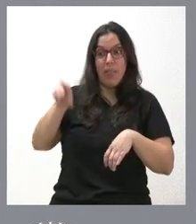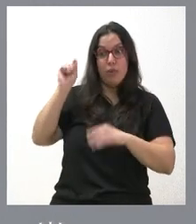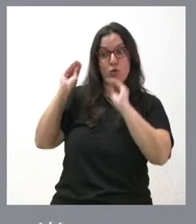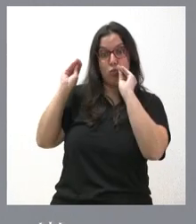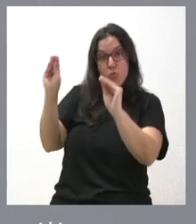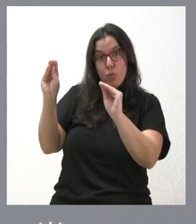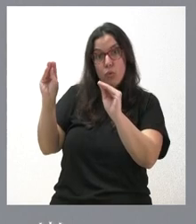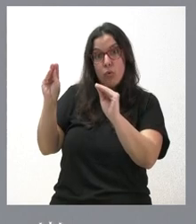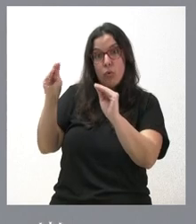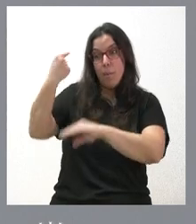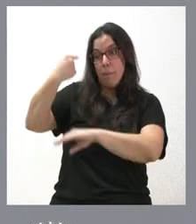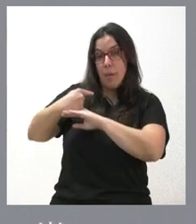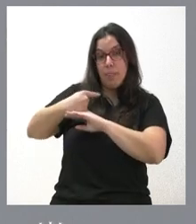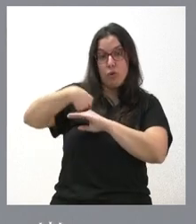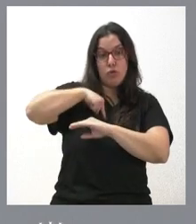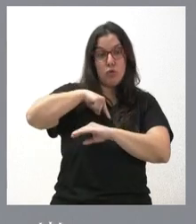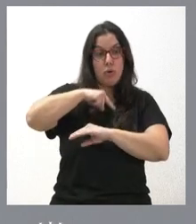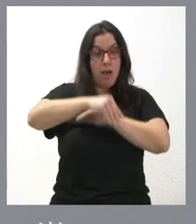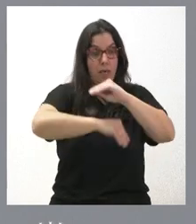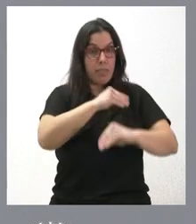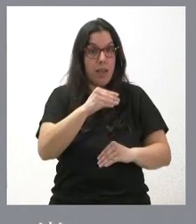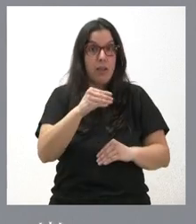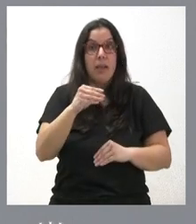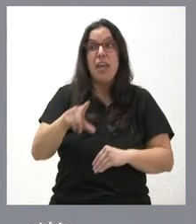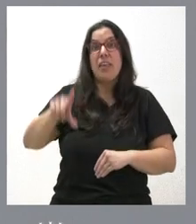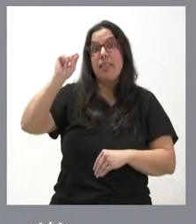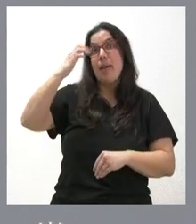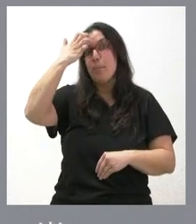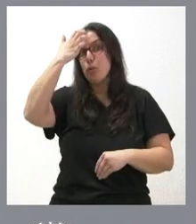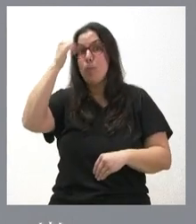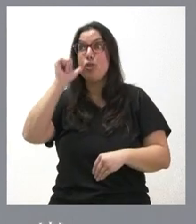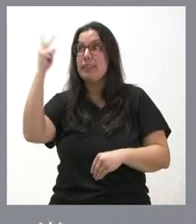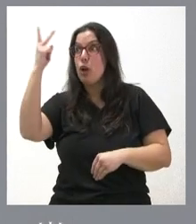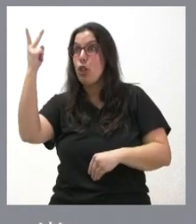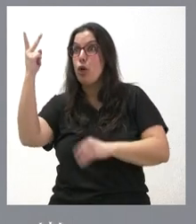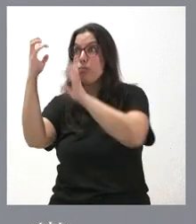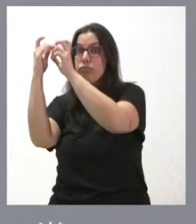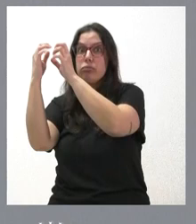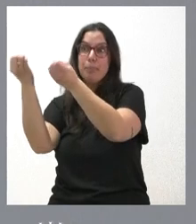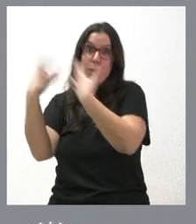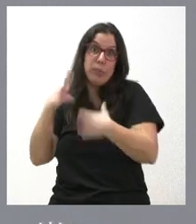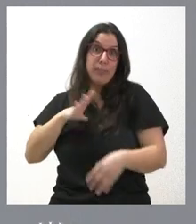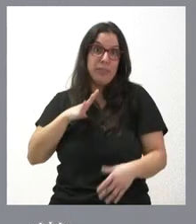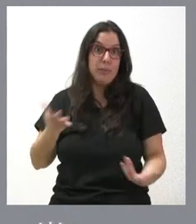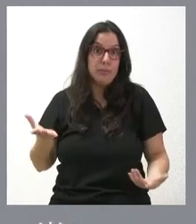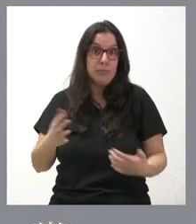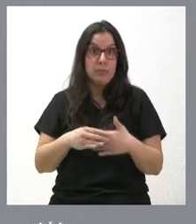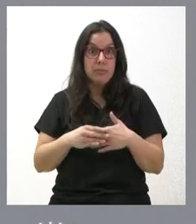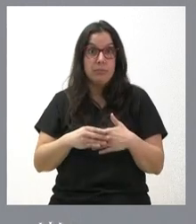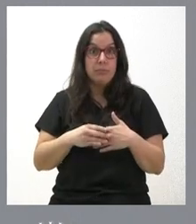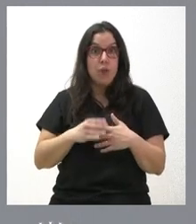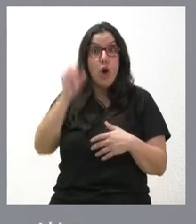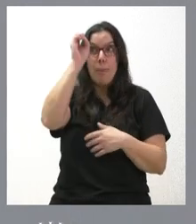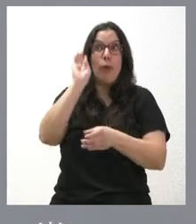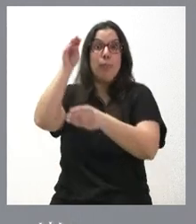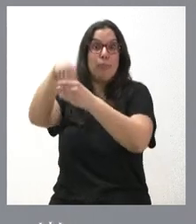y lo han decidido entre puus Demon y Sánchez Sería bueno que nos lo contaran no nos van a dejar participar